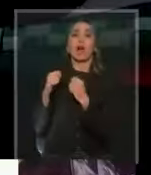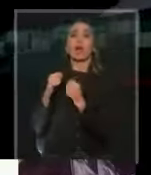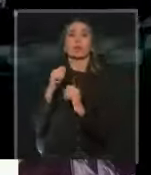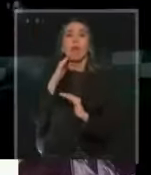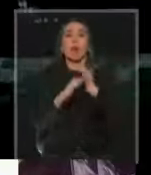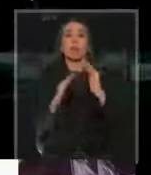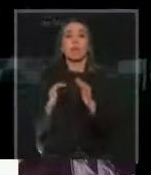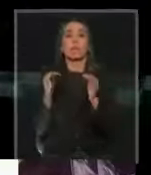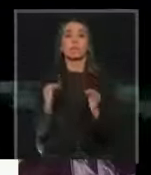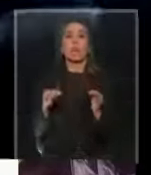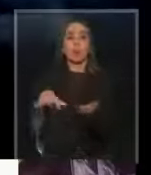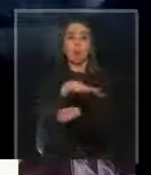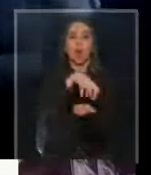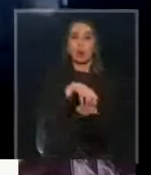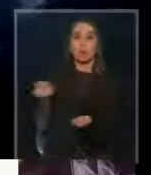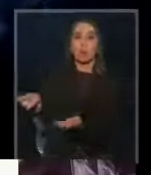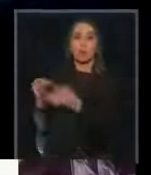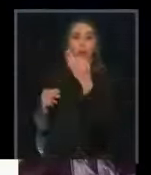la seguridad de la comuna.